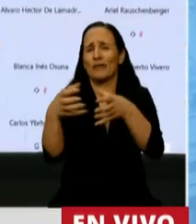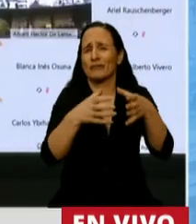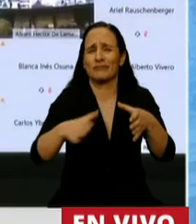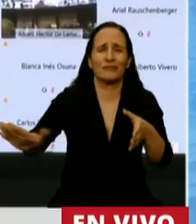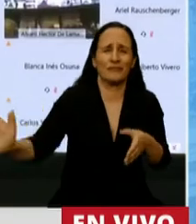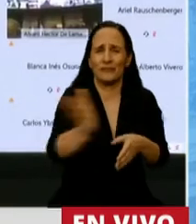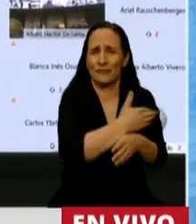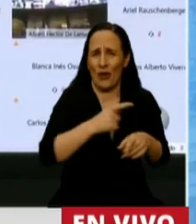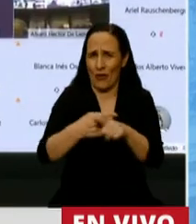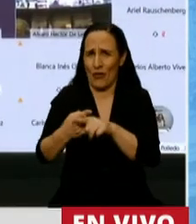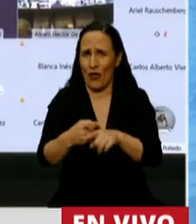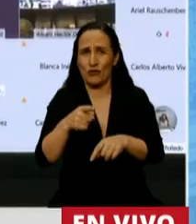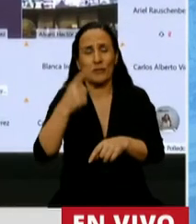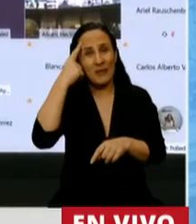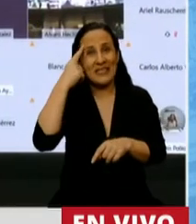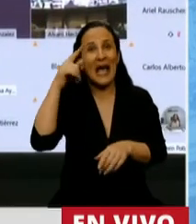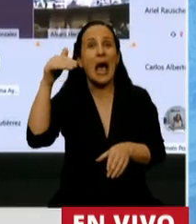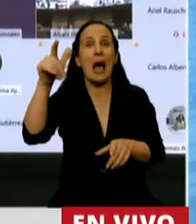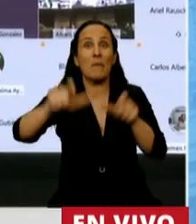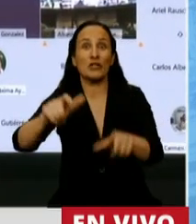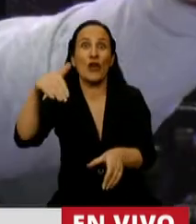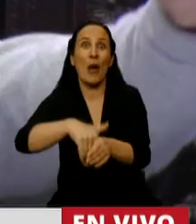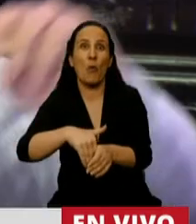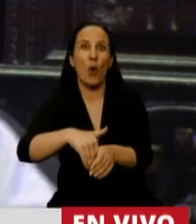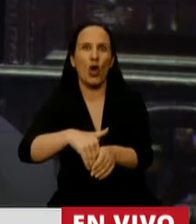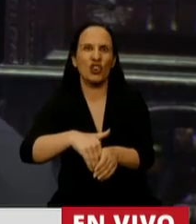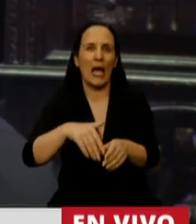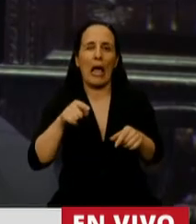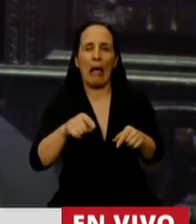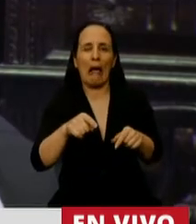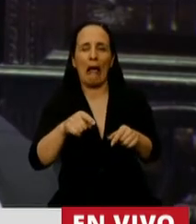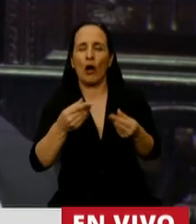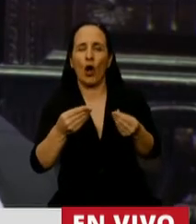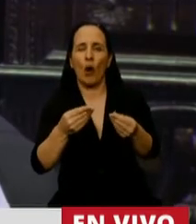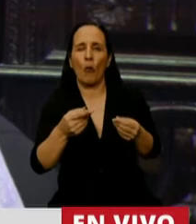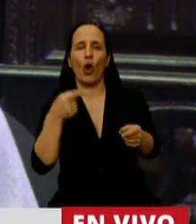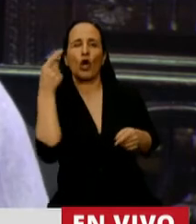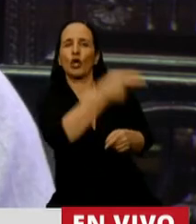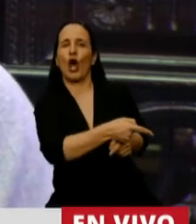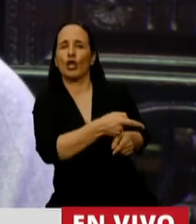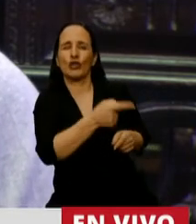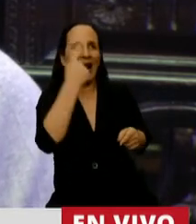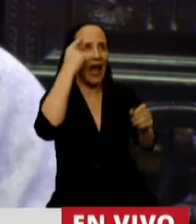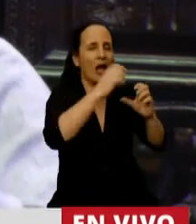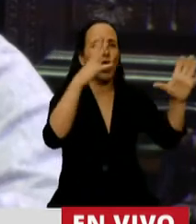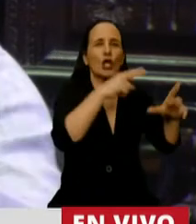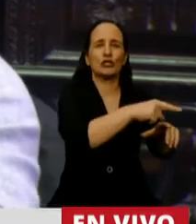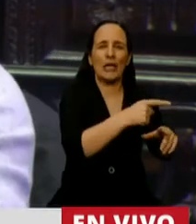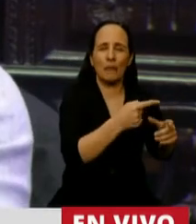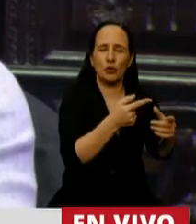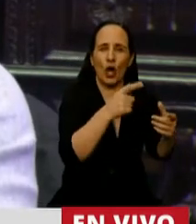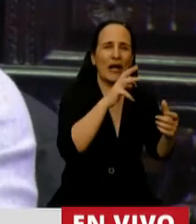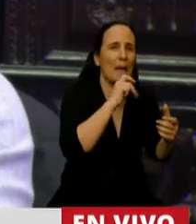conjunto que piensa que el voto se consigue argumentando en contra del capital esta concepción política